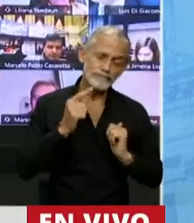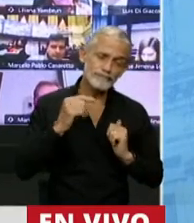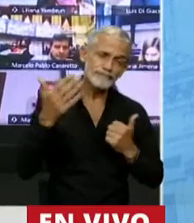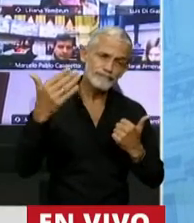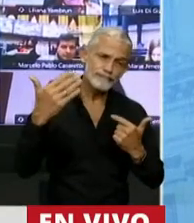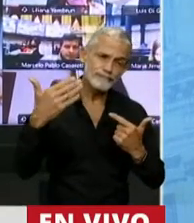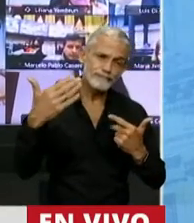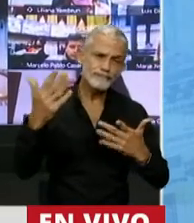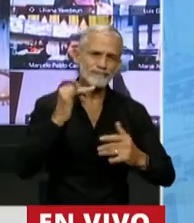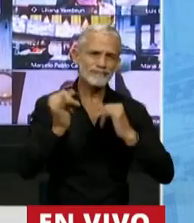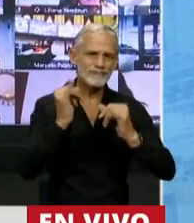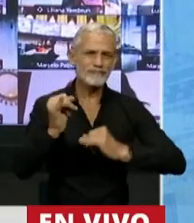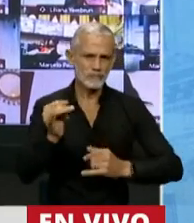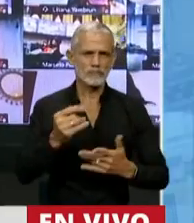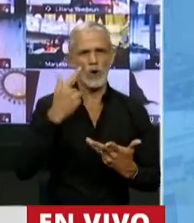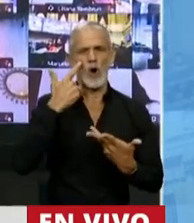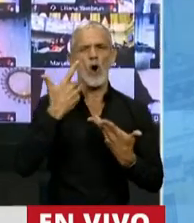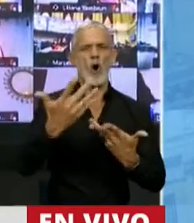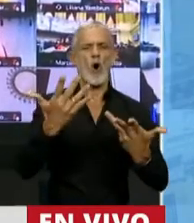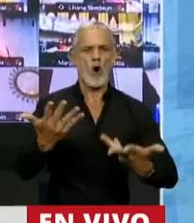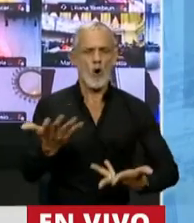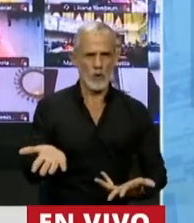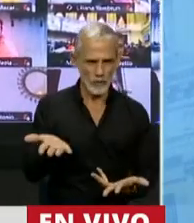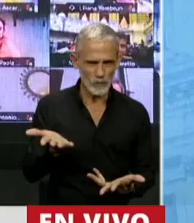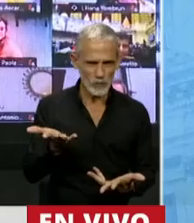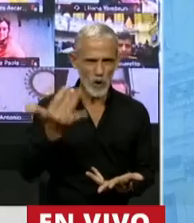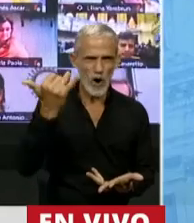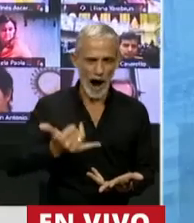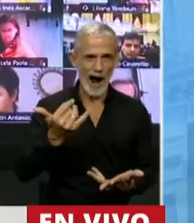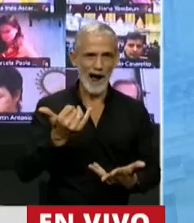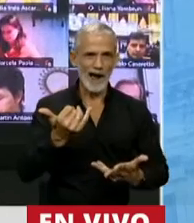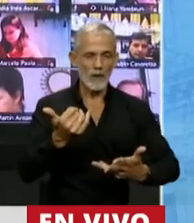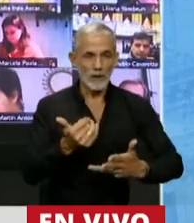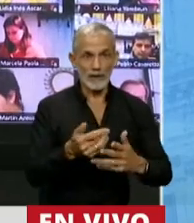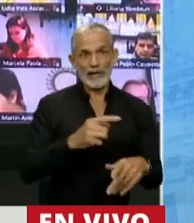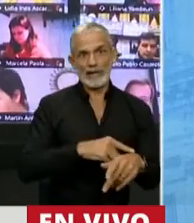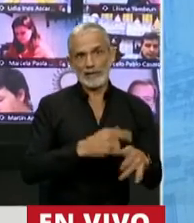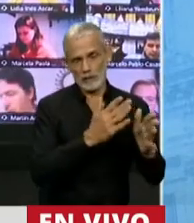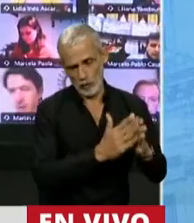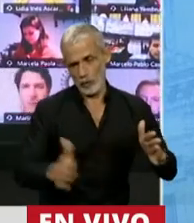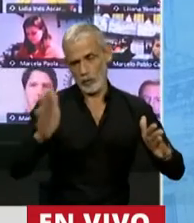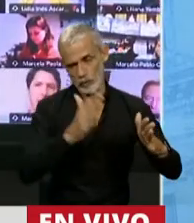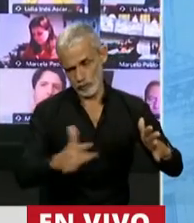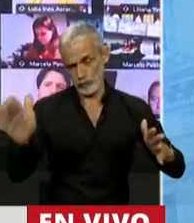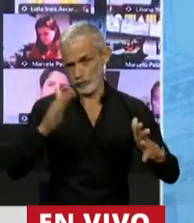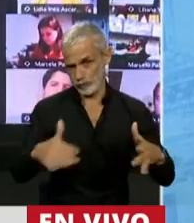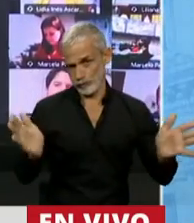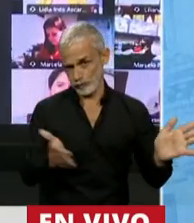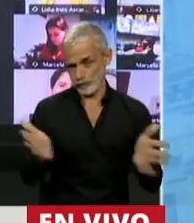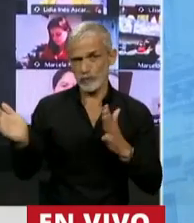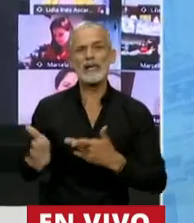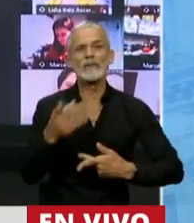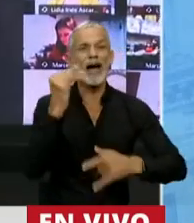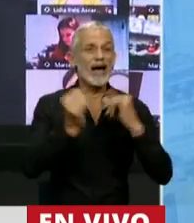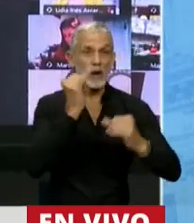argumentaciones que era obvio que tenían que ver con hacer pasar el tiempo pero que son